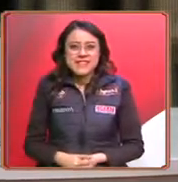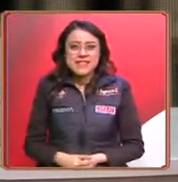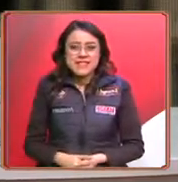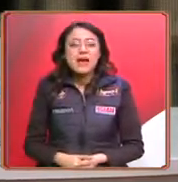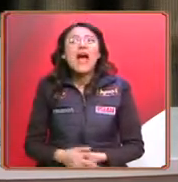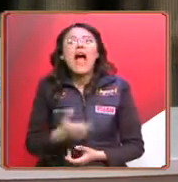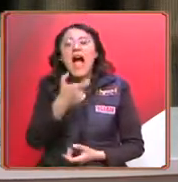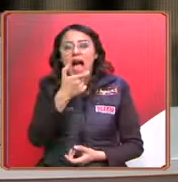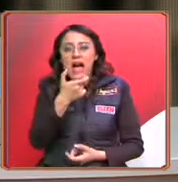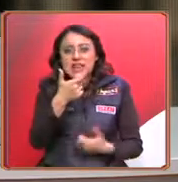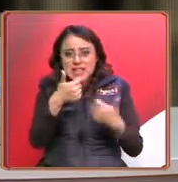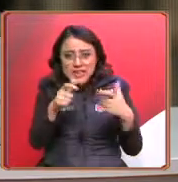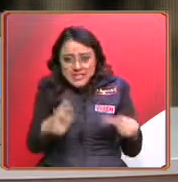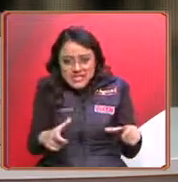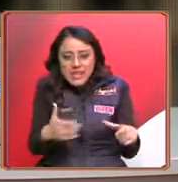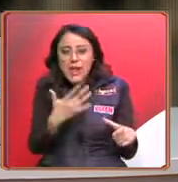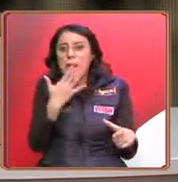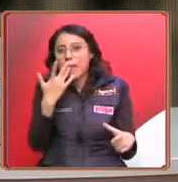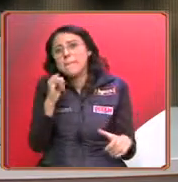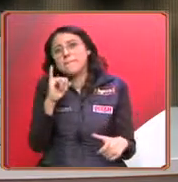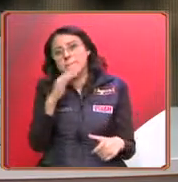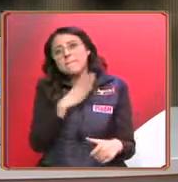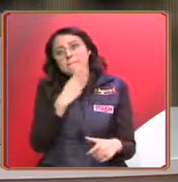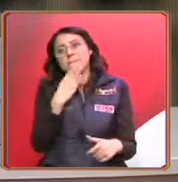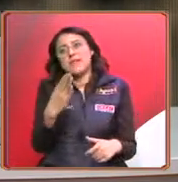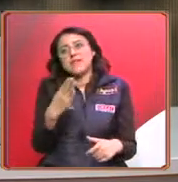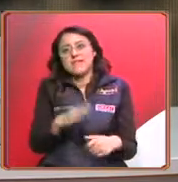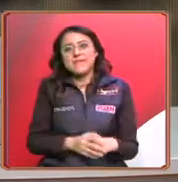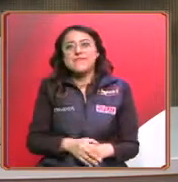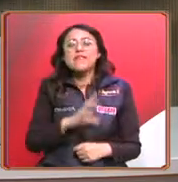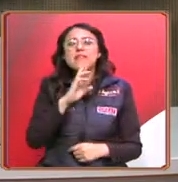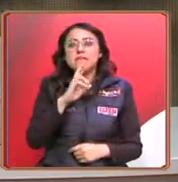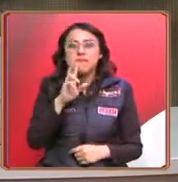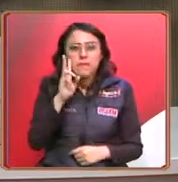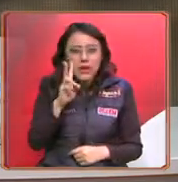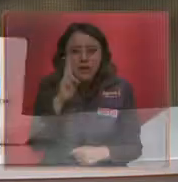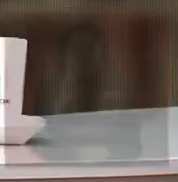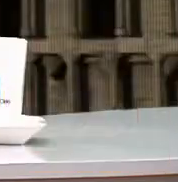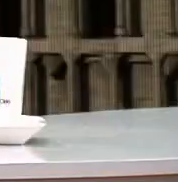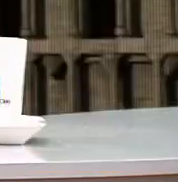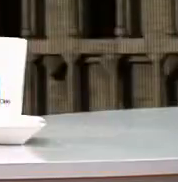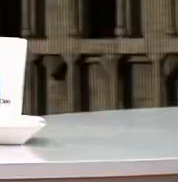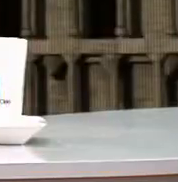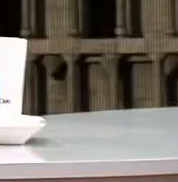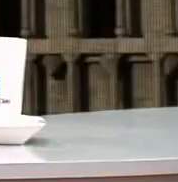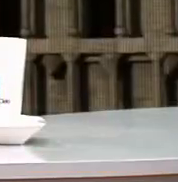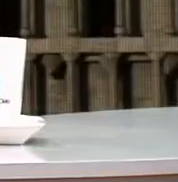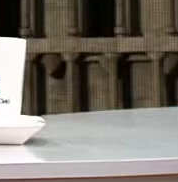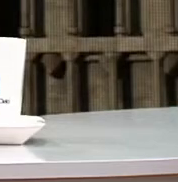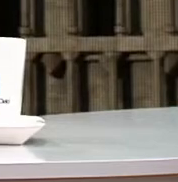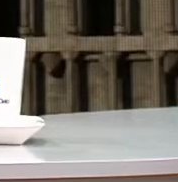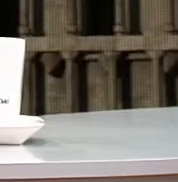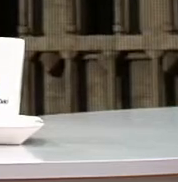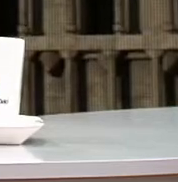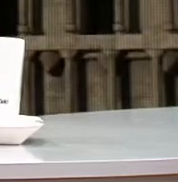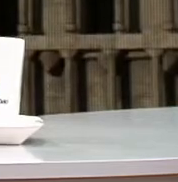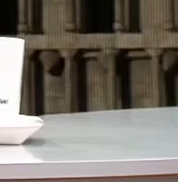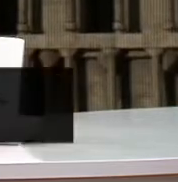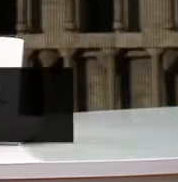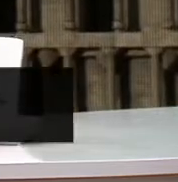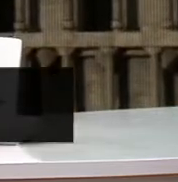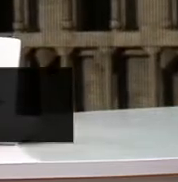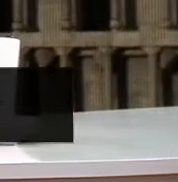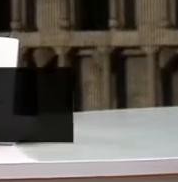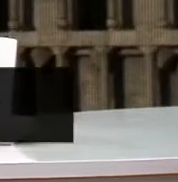Un pastelito hubiera estado bien, Sarasenzú. ¿Se han fijado que ahora Volaris cambió a volar, sí? Sí, a